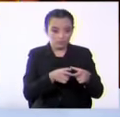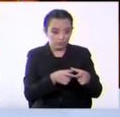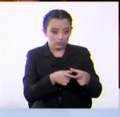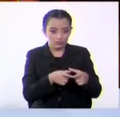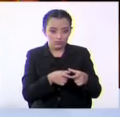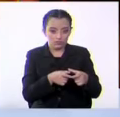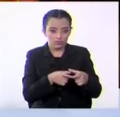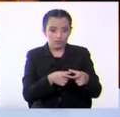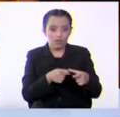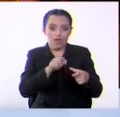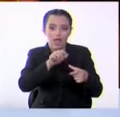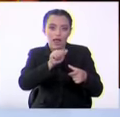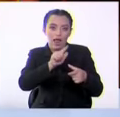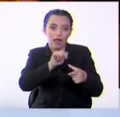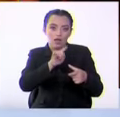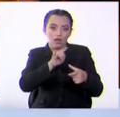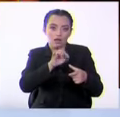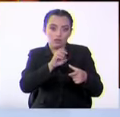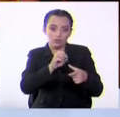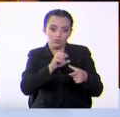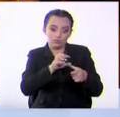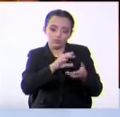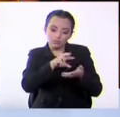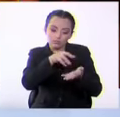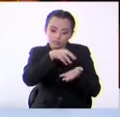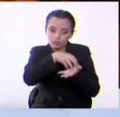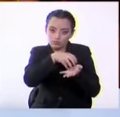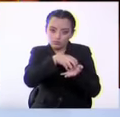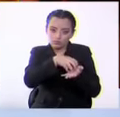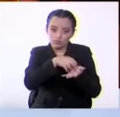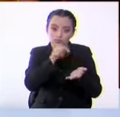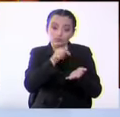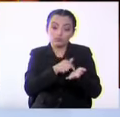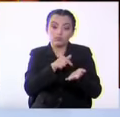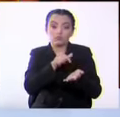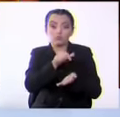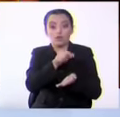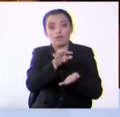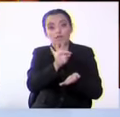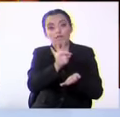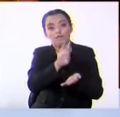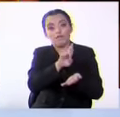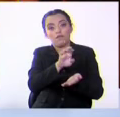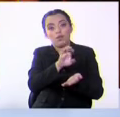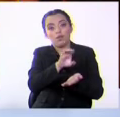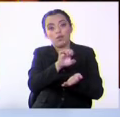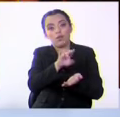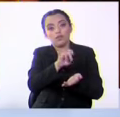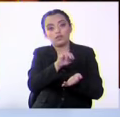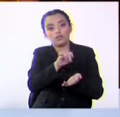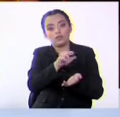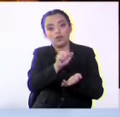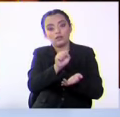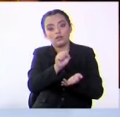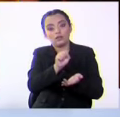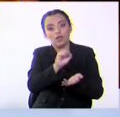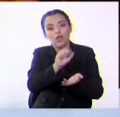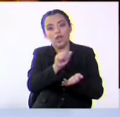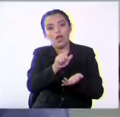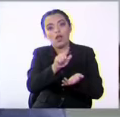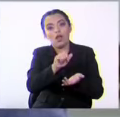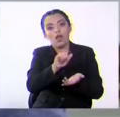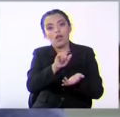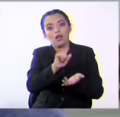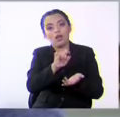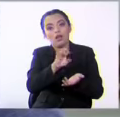alelo dentro de una población la llamamos frecuencias alélicas. Imagina por un momento que esta población de